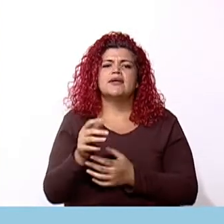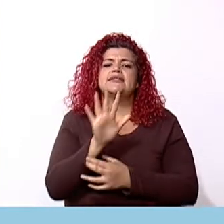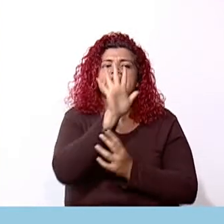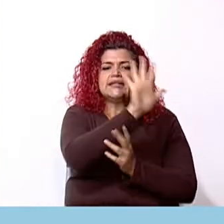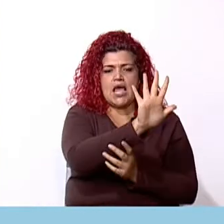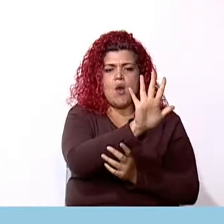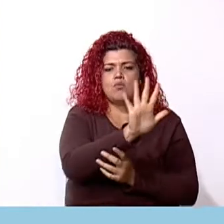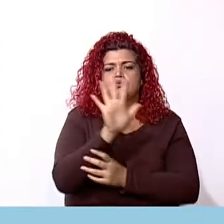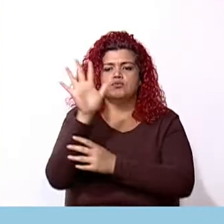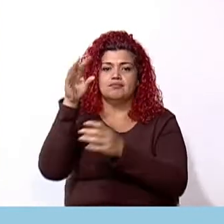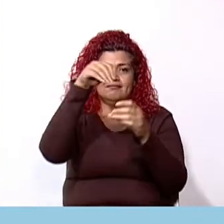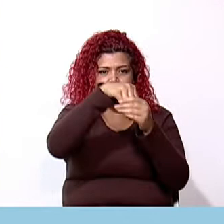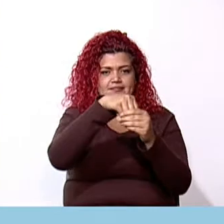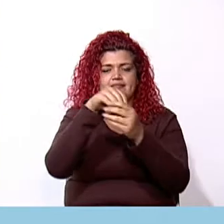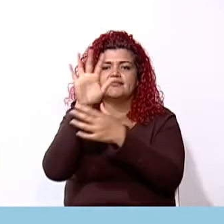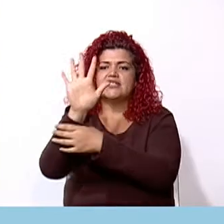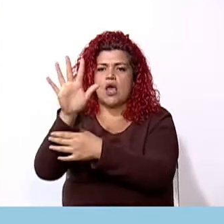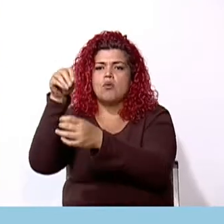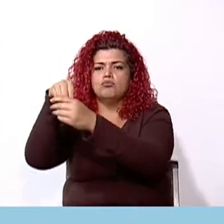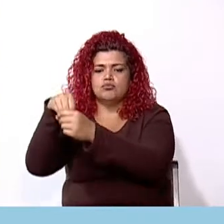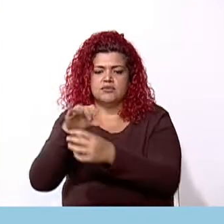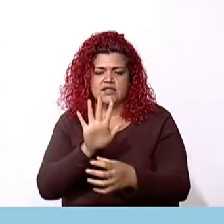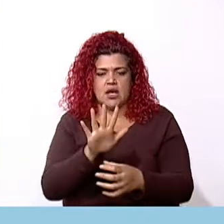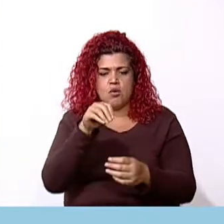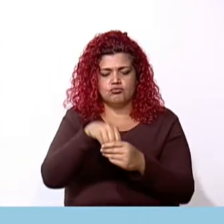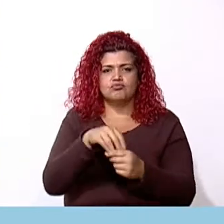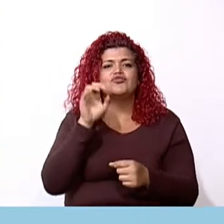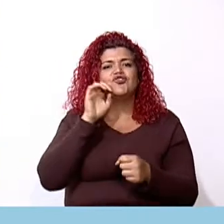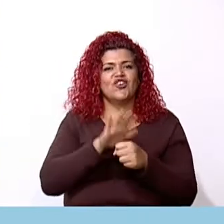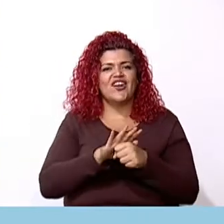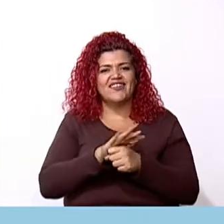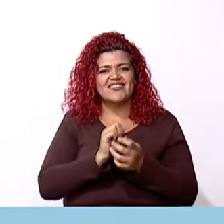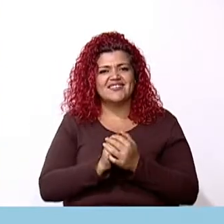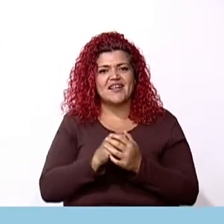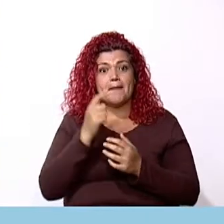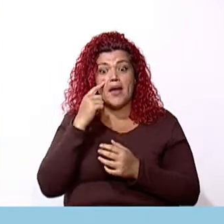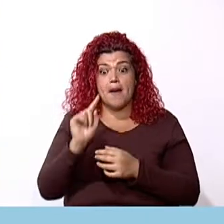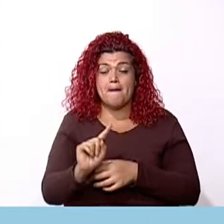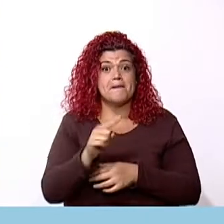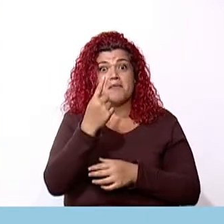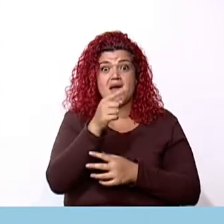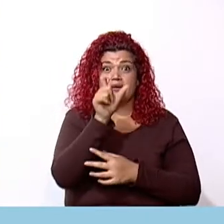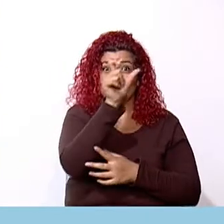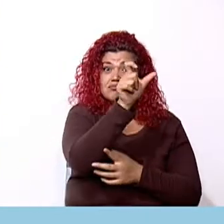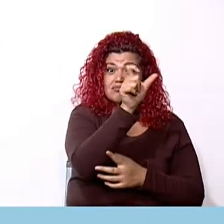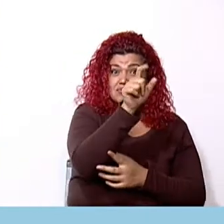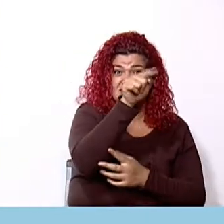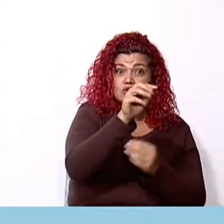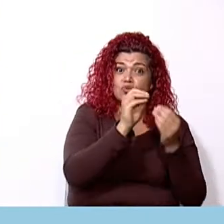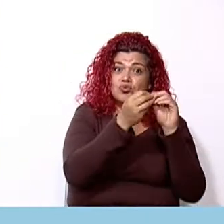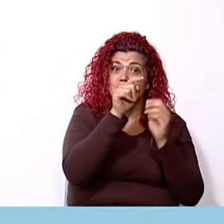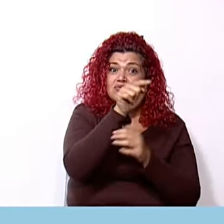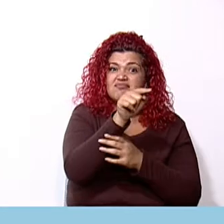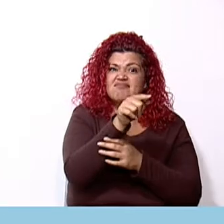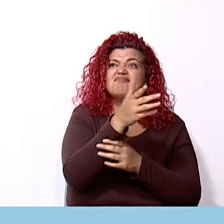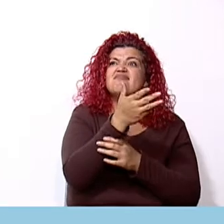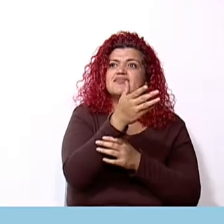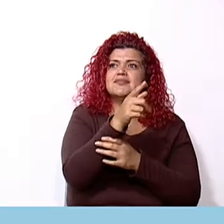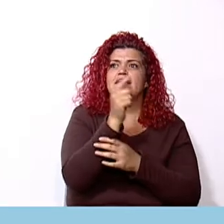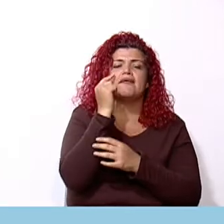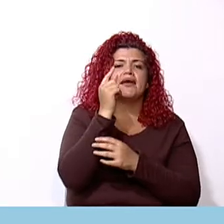5 chocolates. Y bueno, el primer término que tenemos ahí señalado es